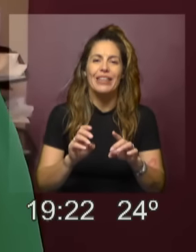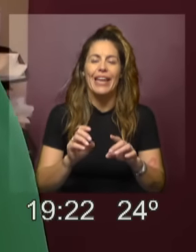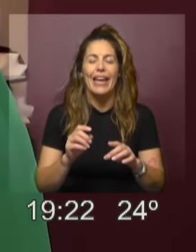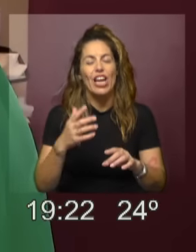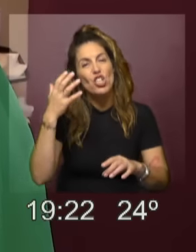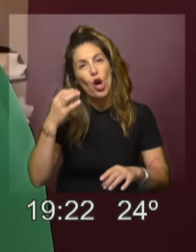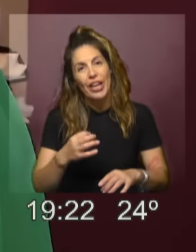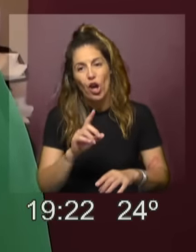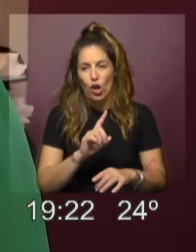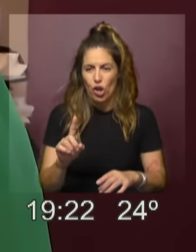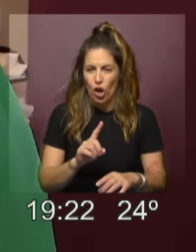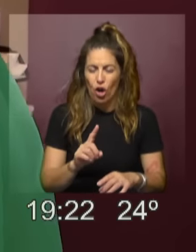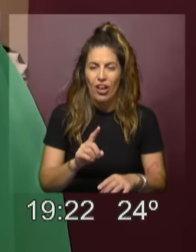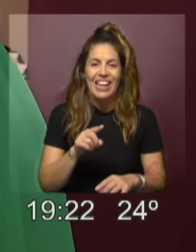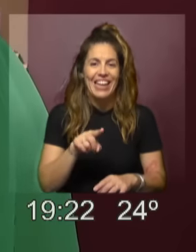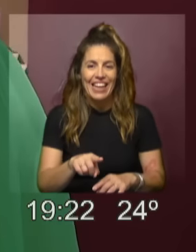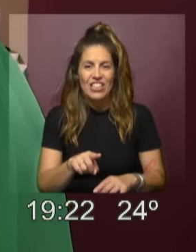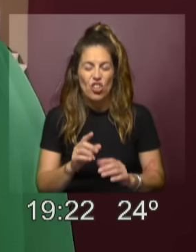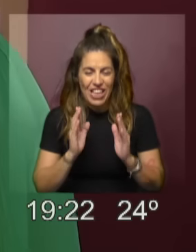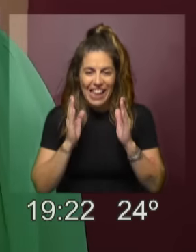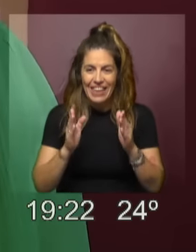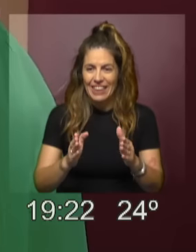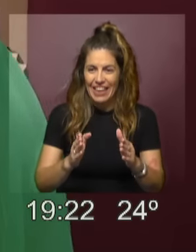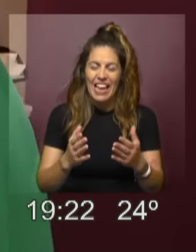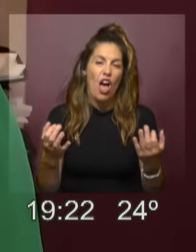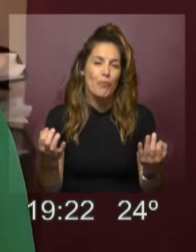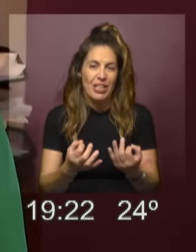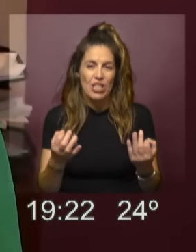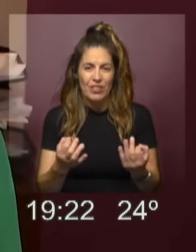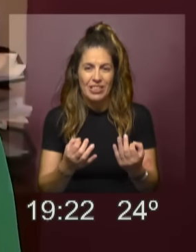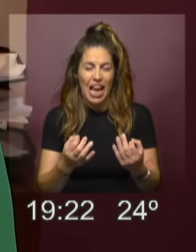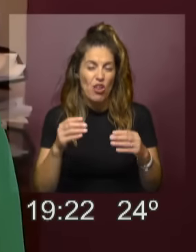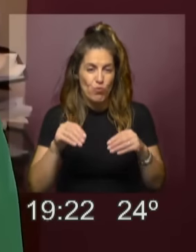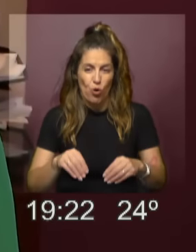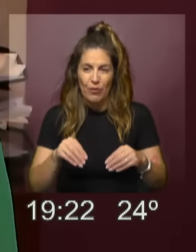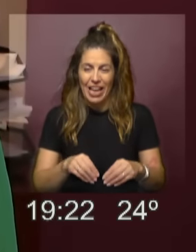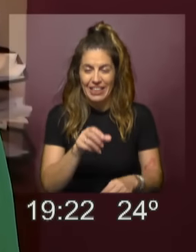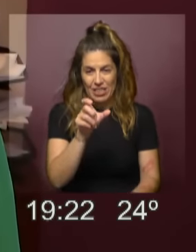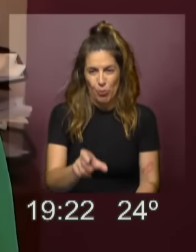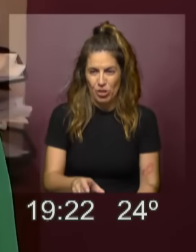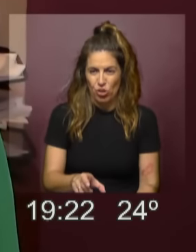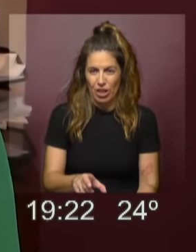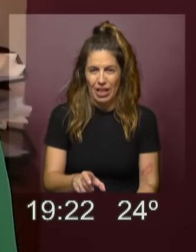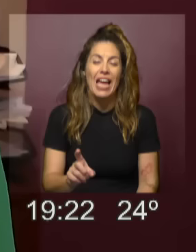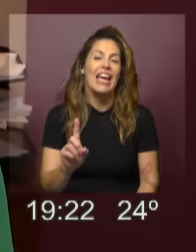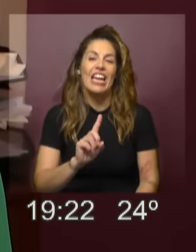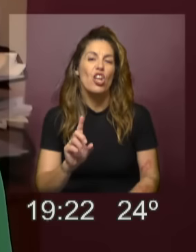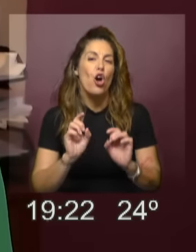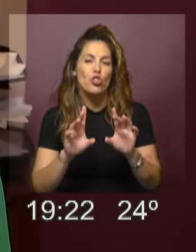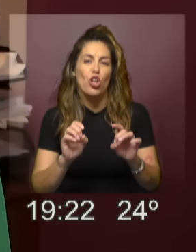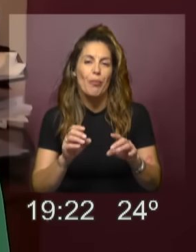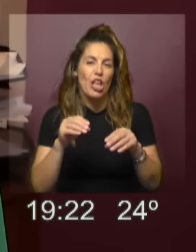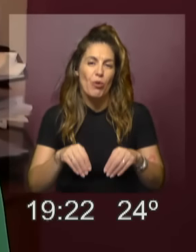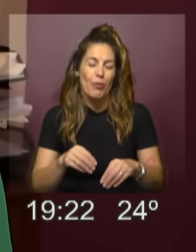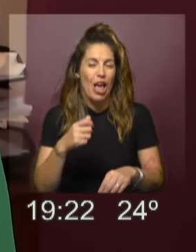presunción, es realmente atender a la especificidad y vulnerabilidad de ese sujeto, que no solo tiene la